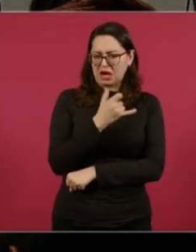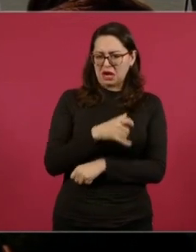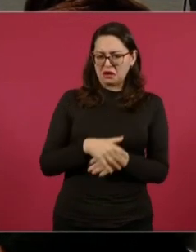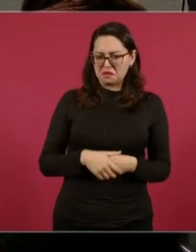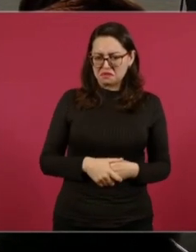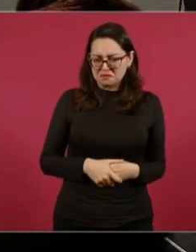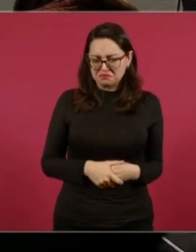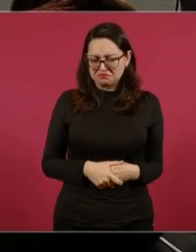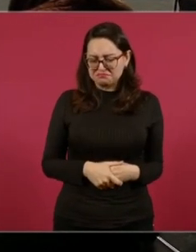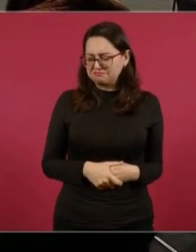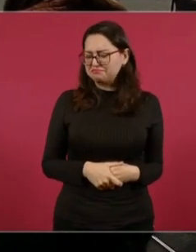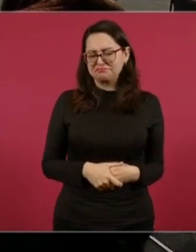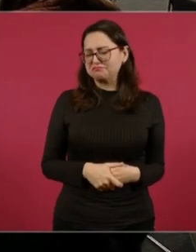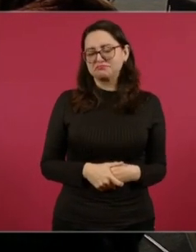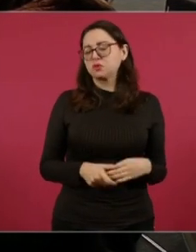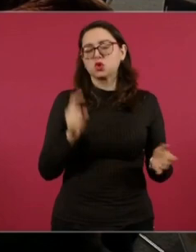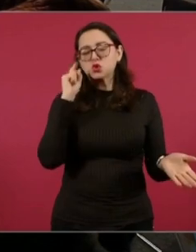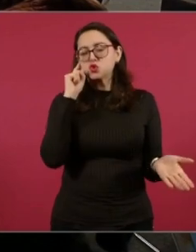que